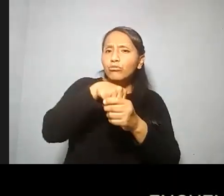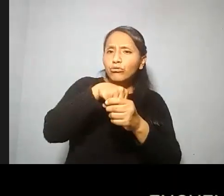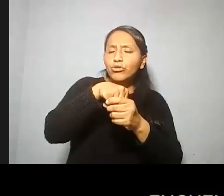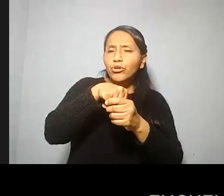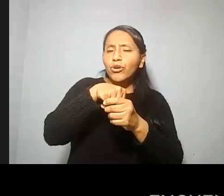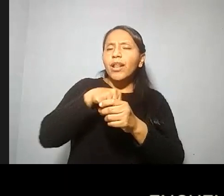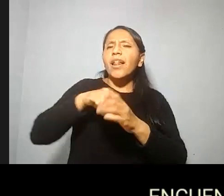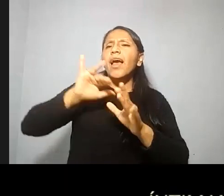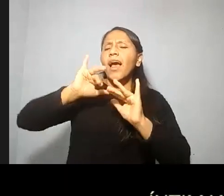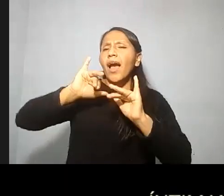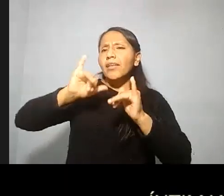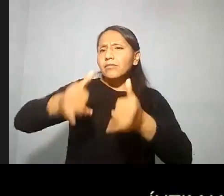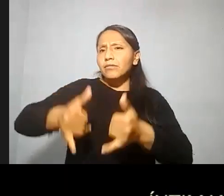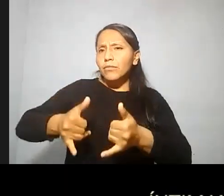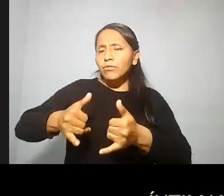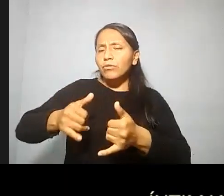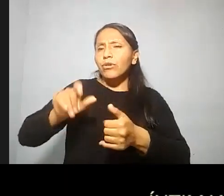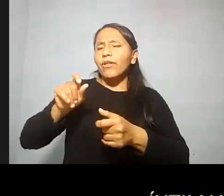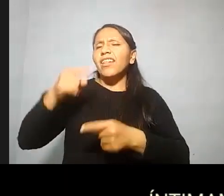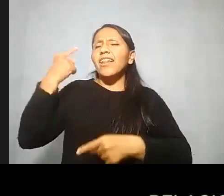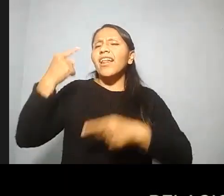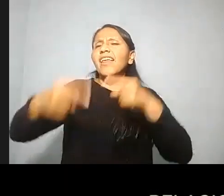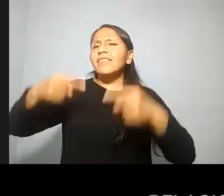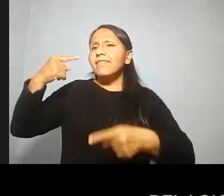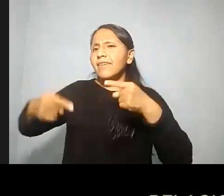aceptación de la diferencia.